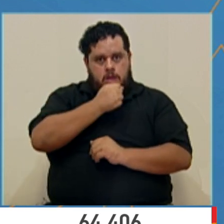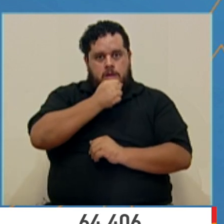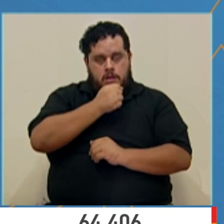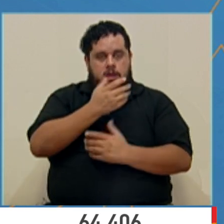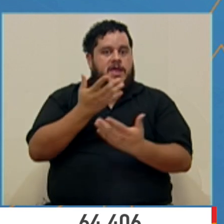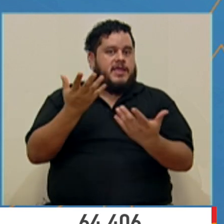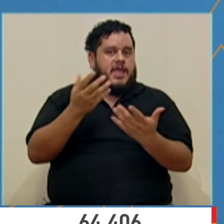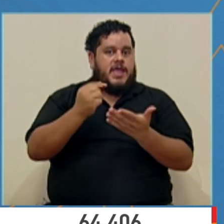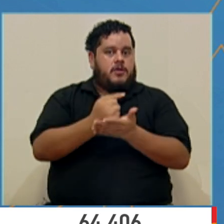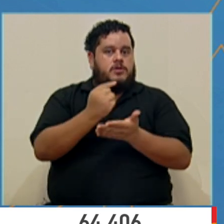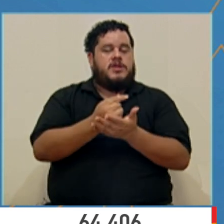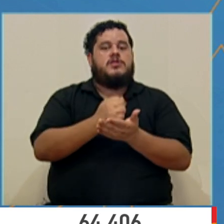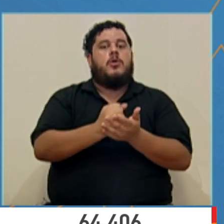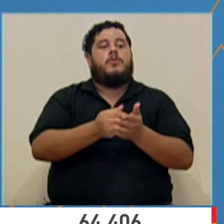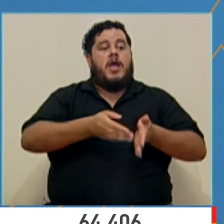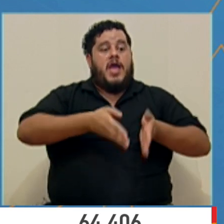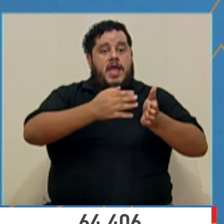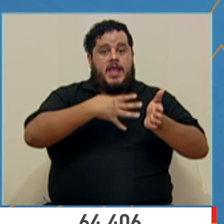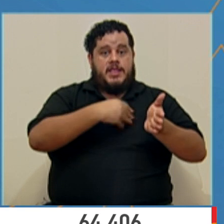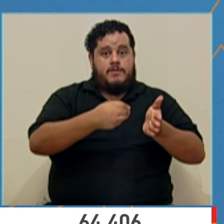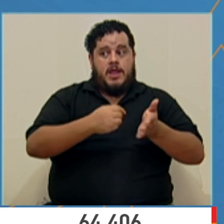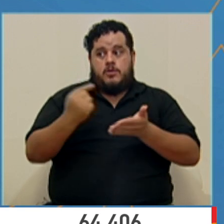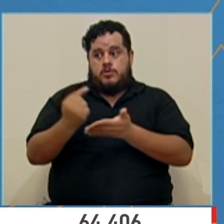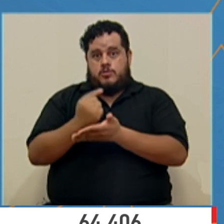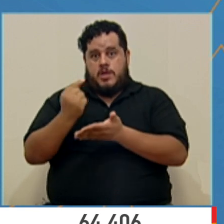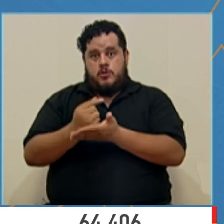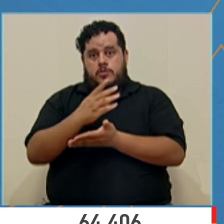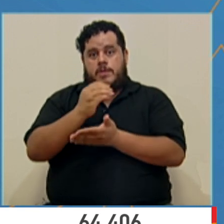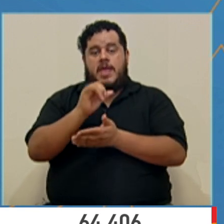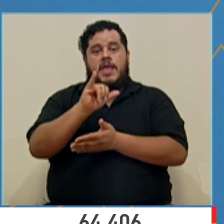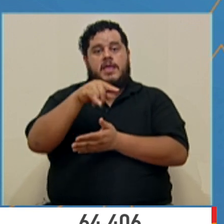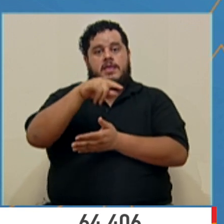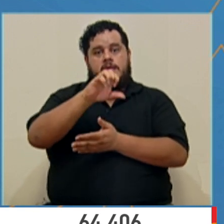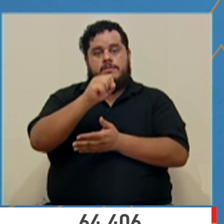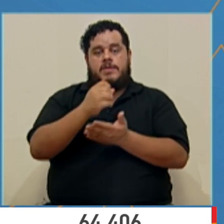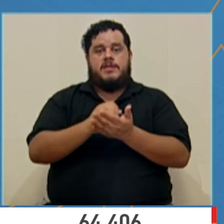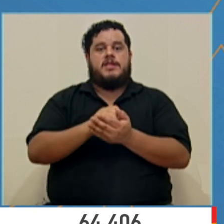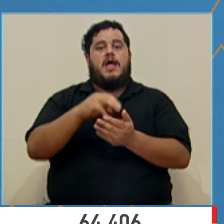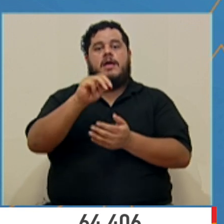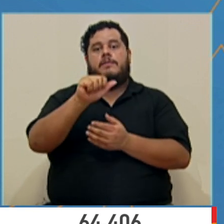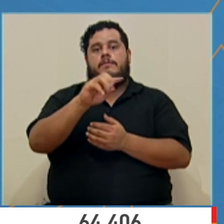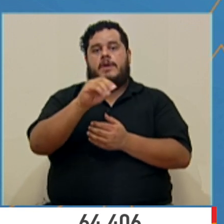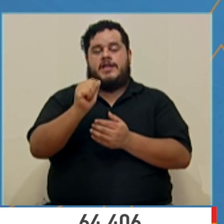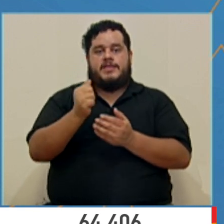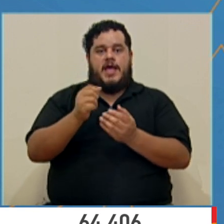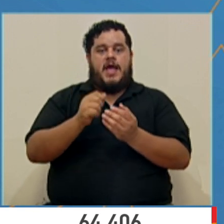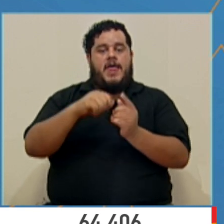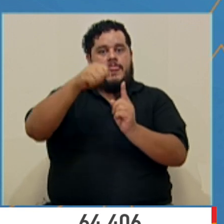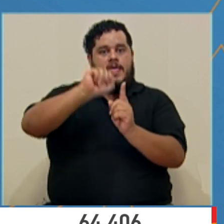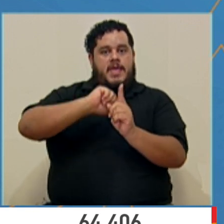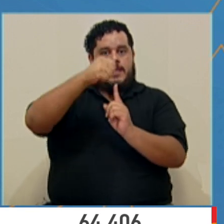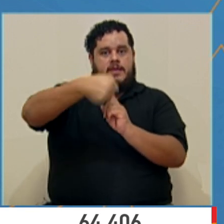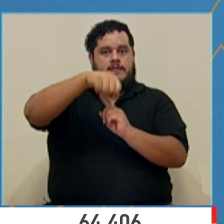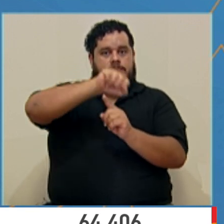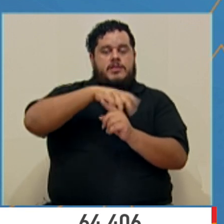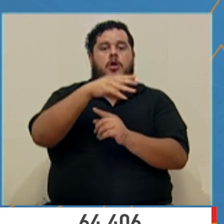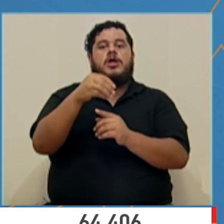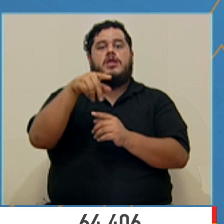de Goicoechea son Calle Blancos, Guadalupe, Ipiz, Mata de Plátano y